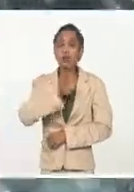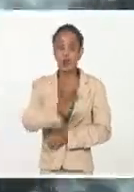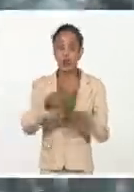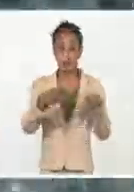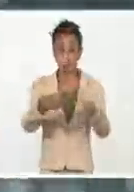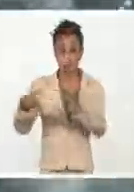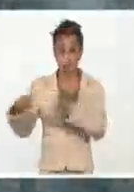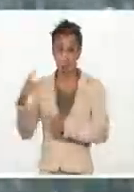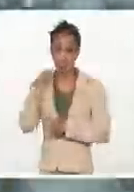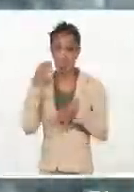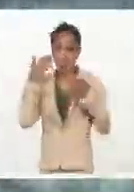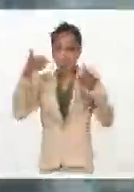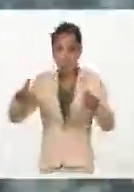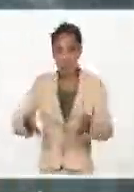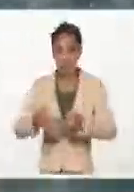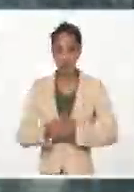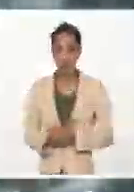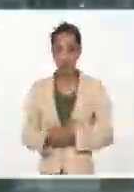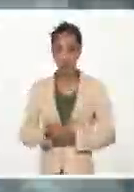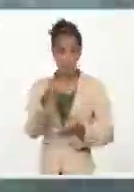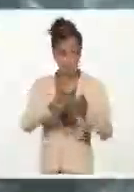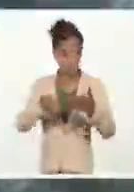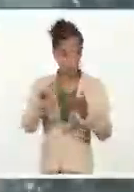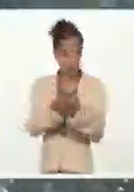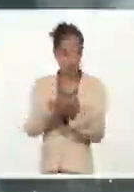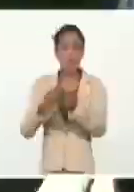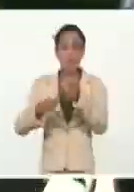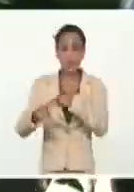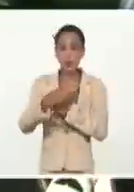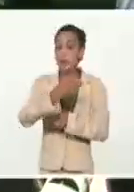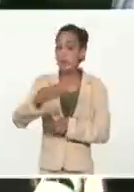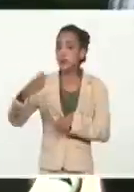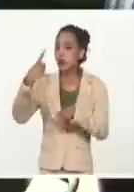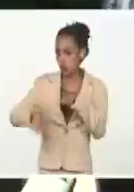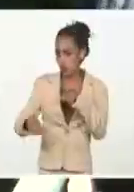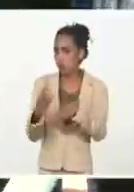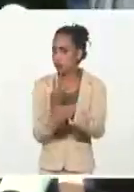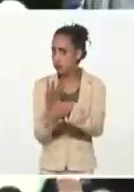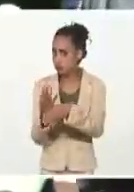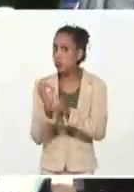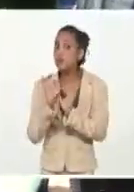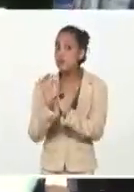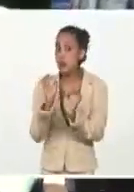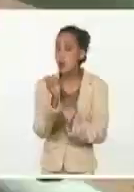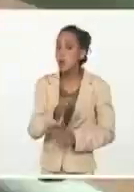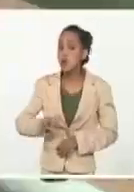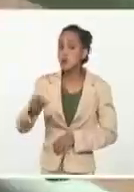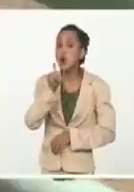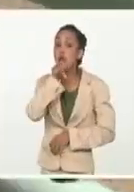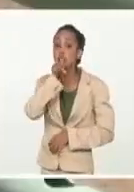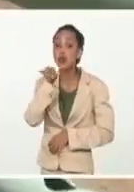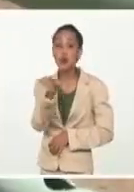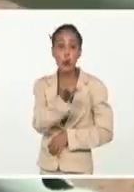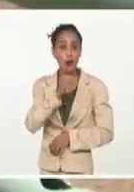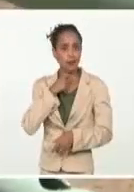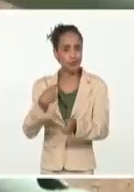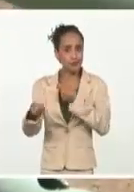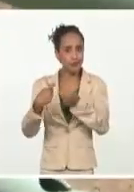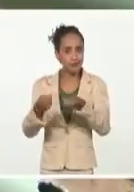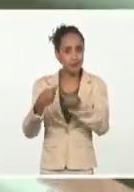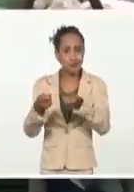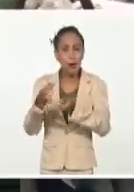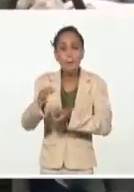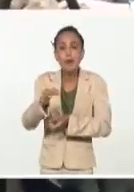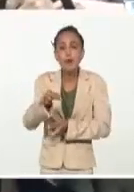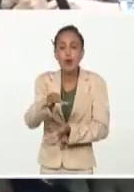vida boom tiene previsto vender sus producciones tanto de pescado como de hortalizas en el cotorro a la vez que aspira a comercializarlas en la